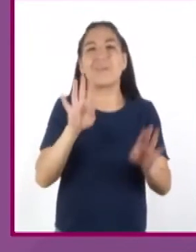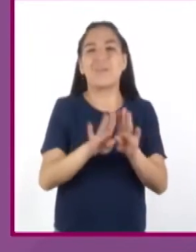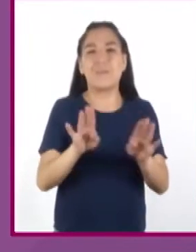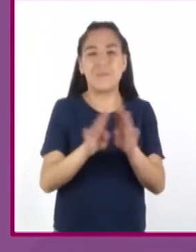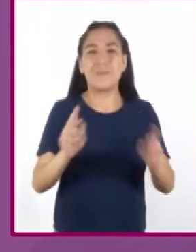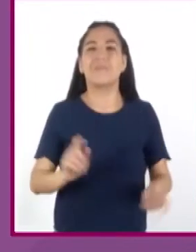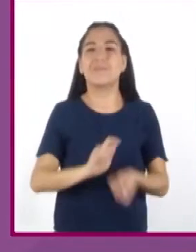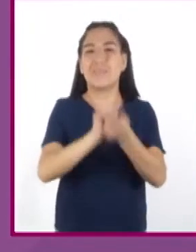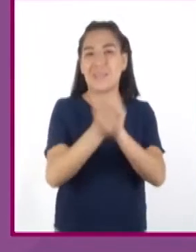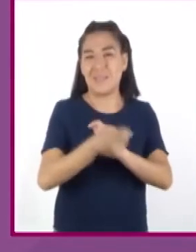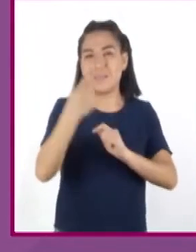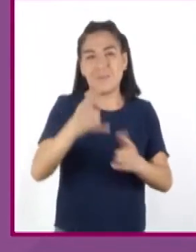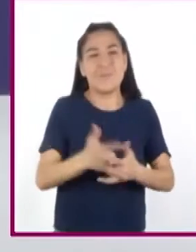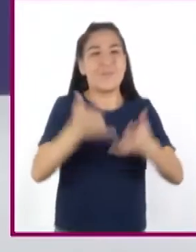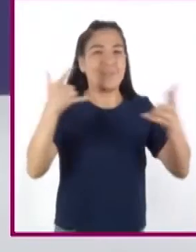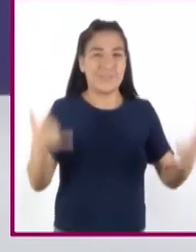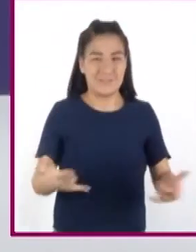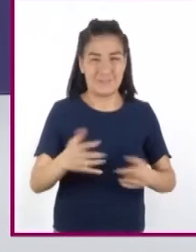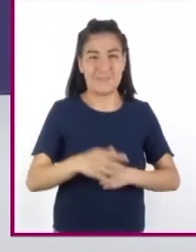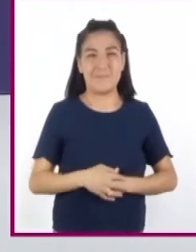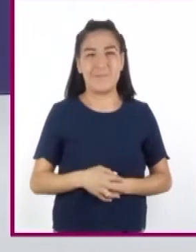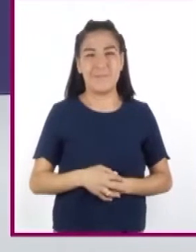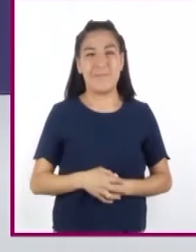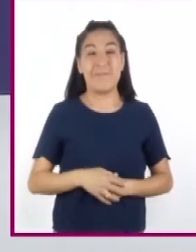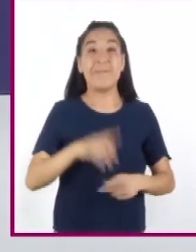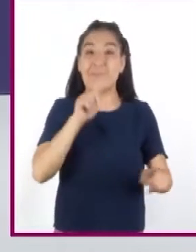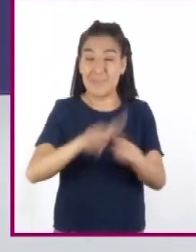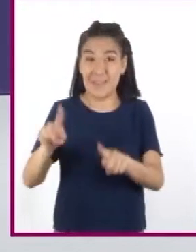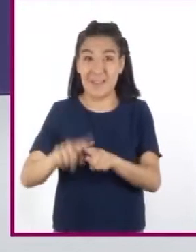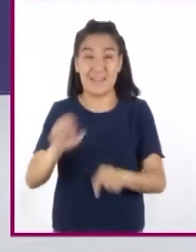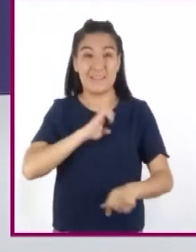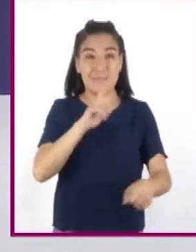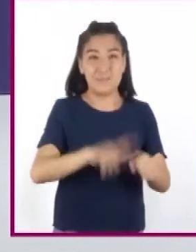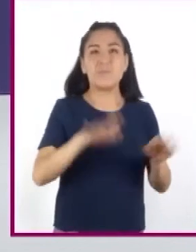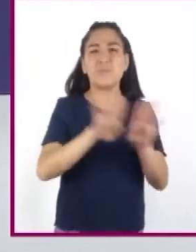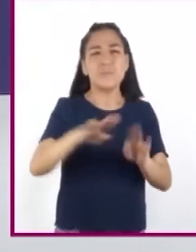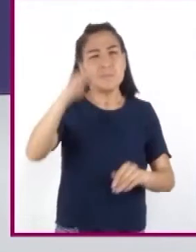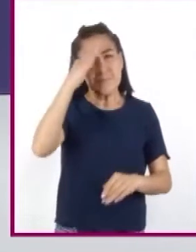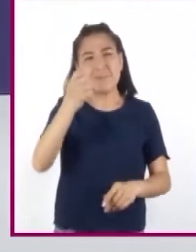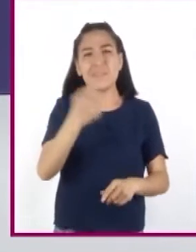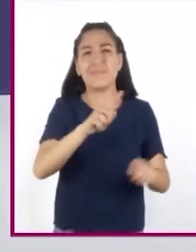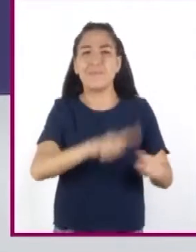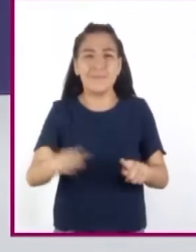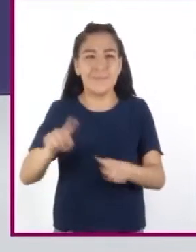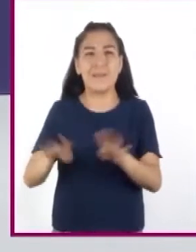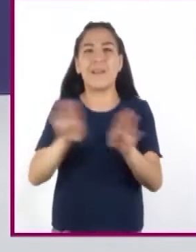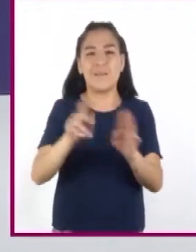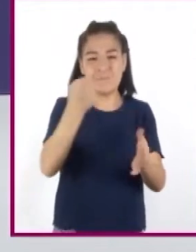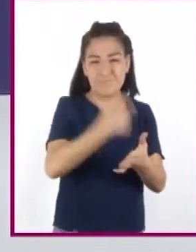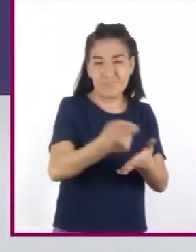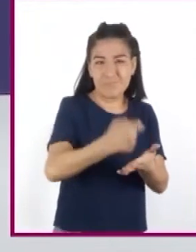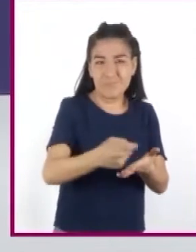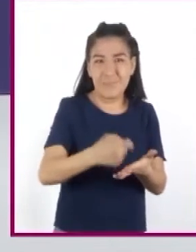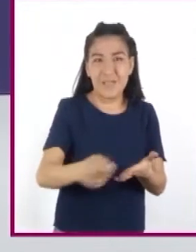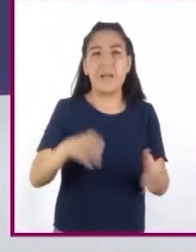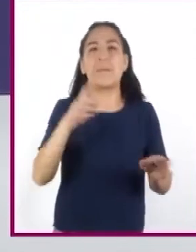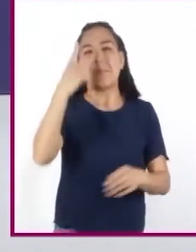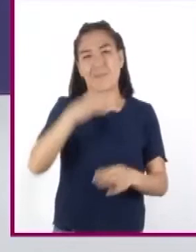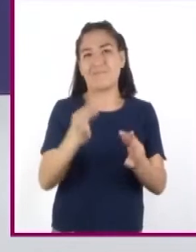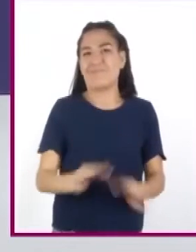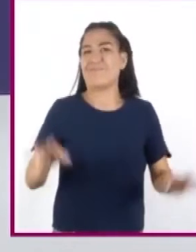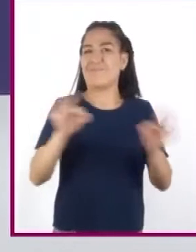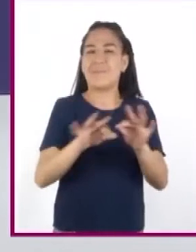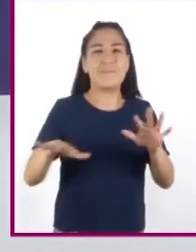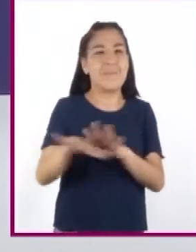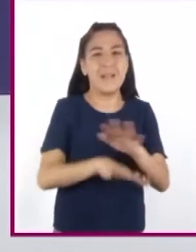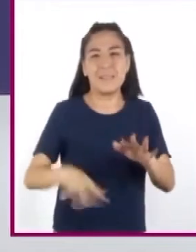de la lengua española. Varios especialistas han analizado el papel de la lengua escrita como un insumo básico